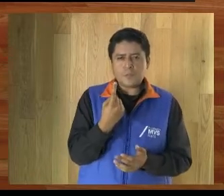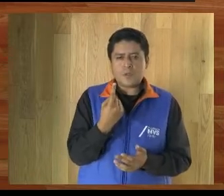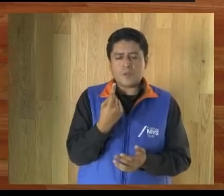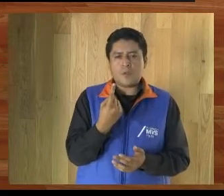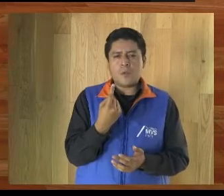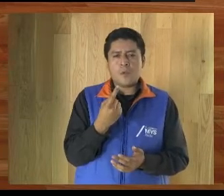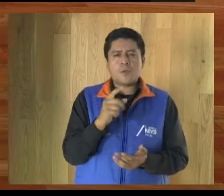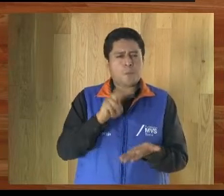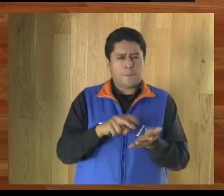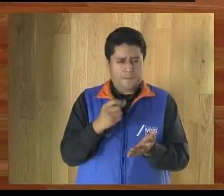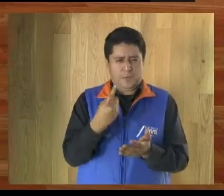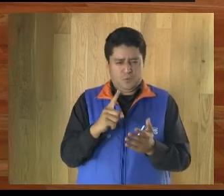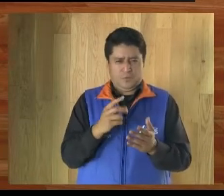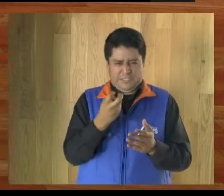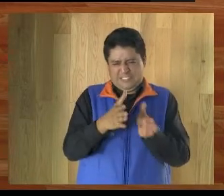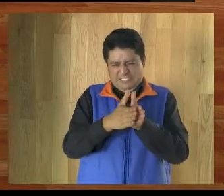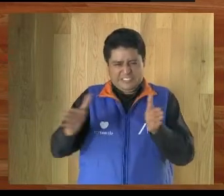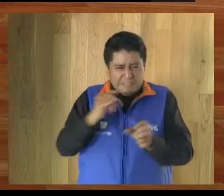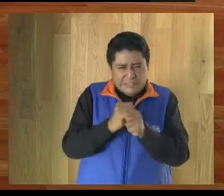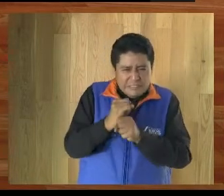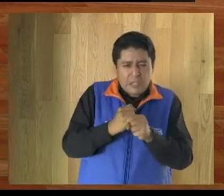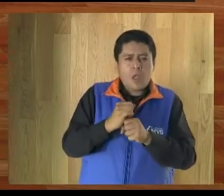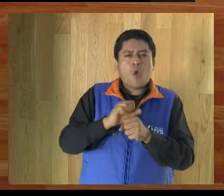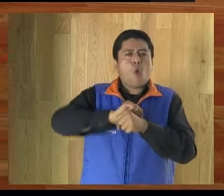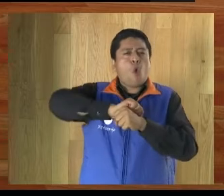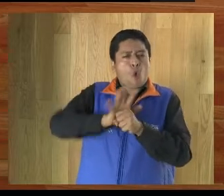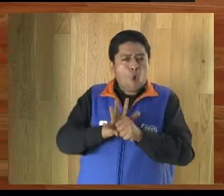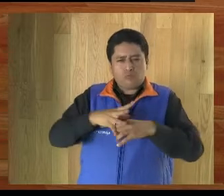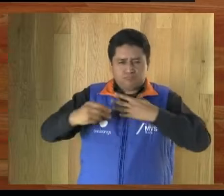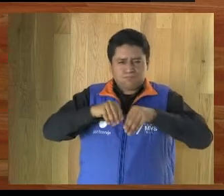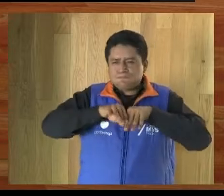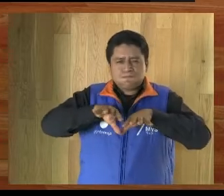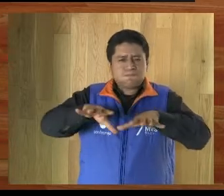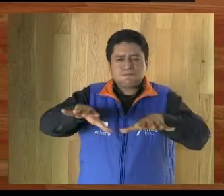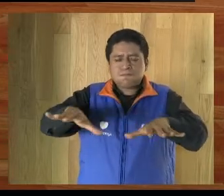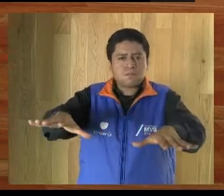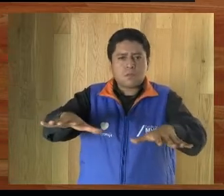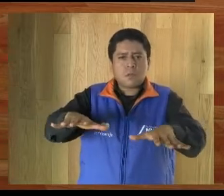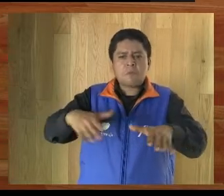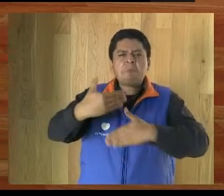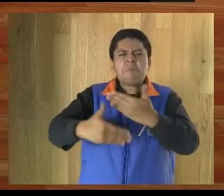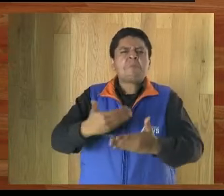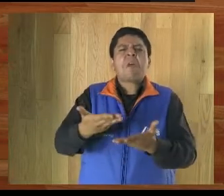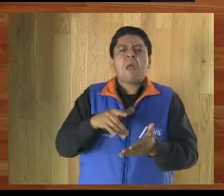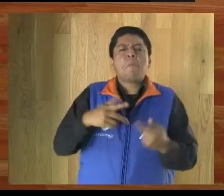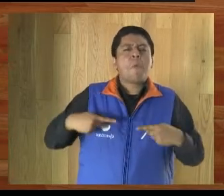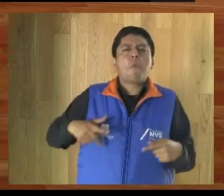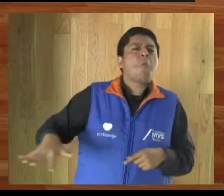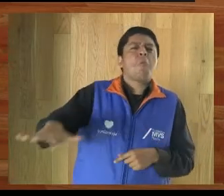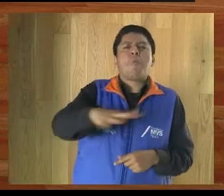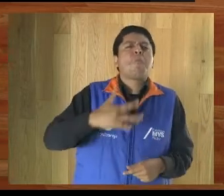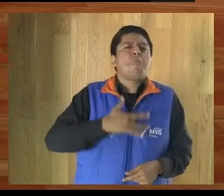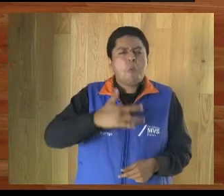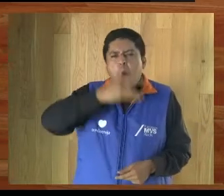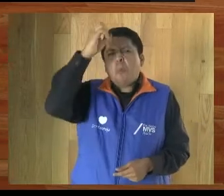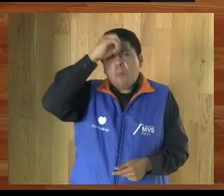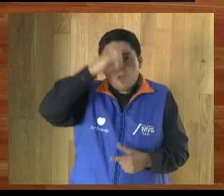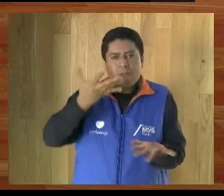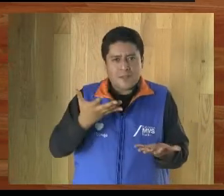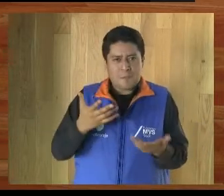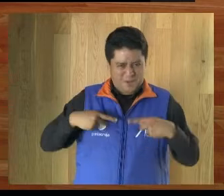consciente. Bueno, pues se hizo una investigación a ciudadanos donde se les preguntaba